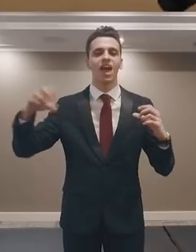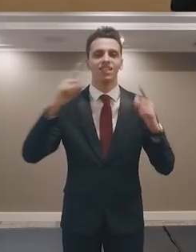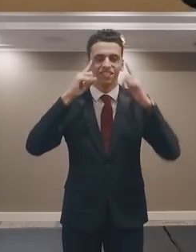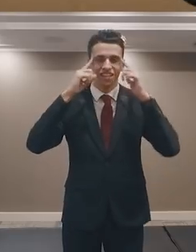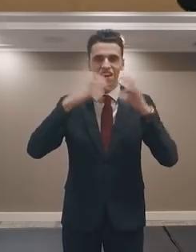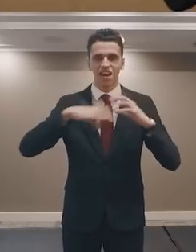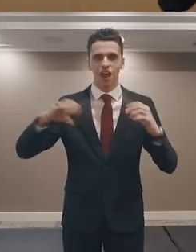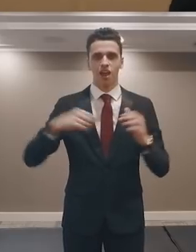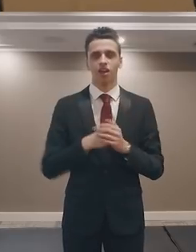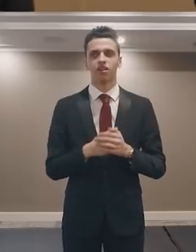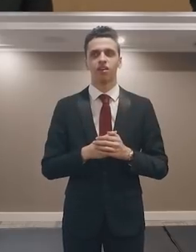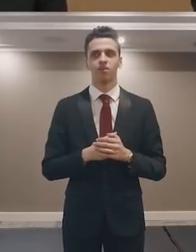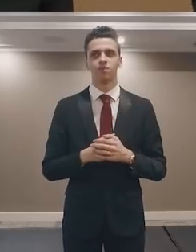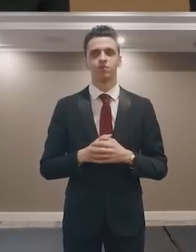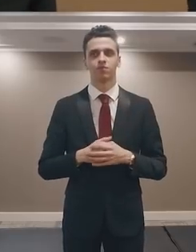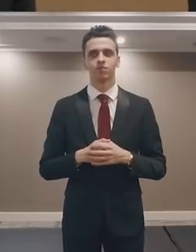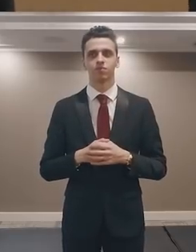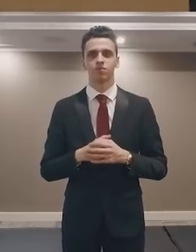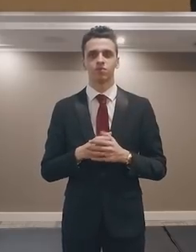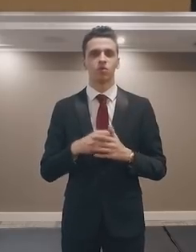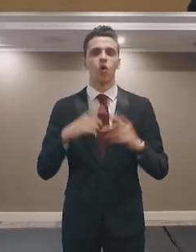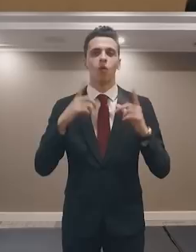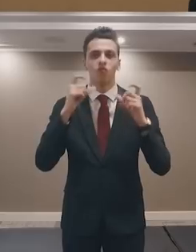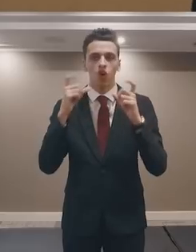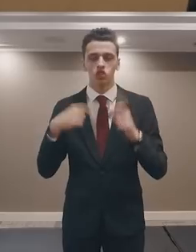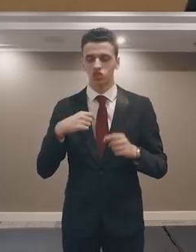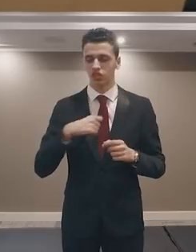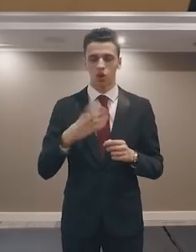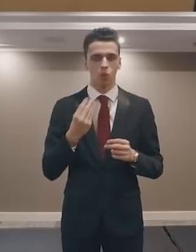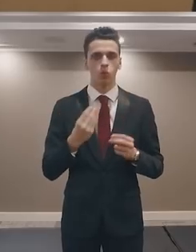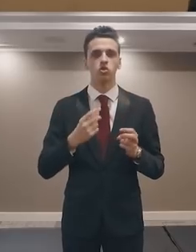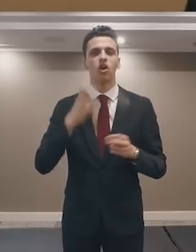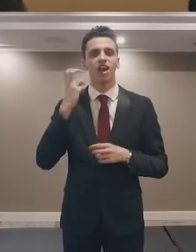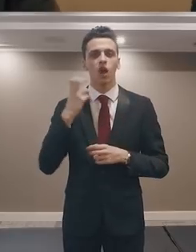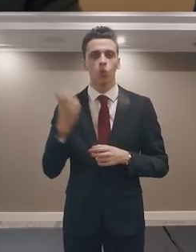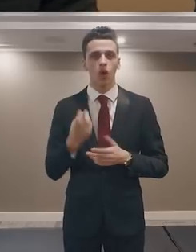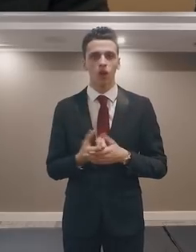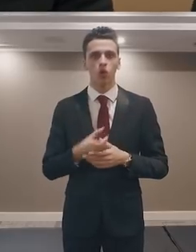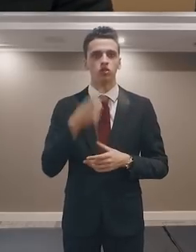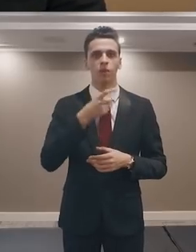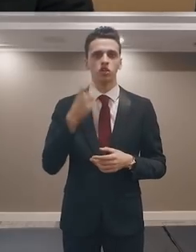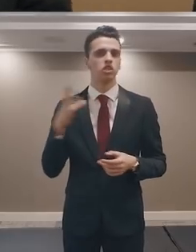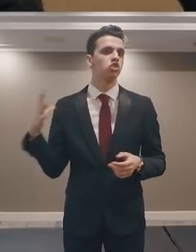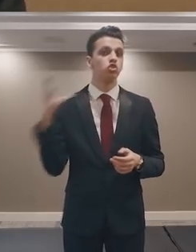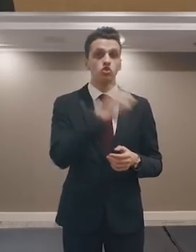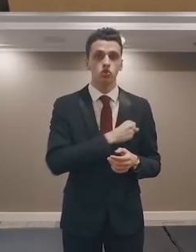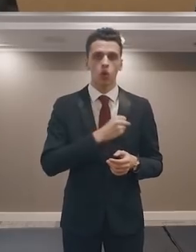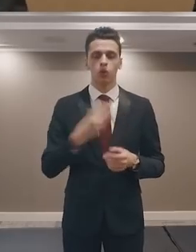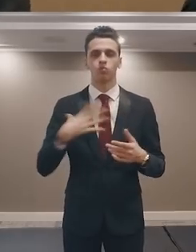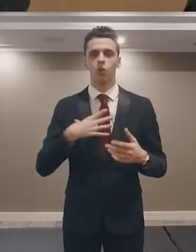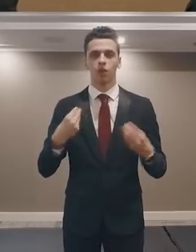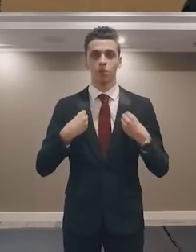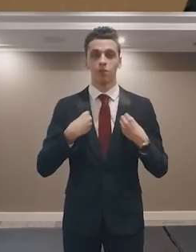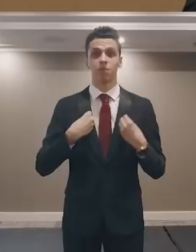japón en corea al final son fotos son momentos que cualquiera vive hayas pagado más o hayas pagado menos como ahora